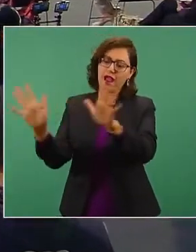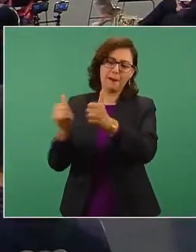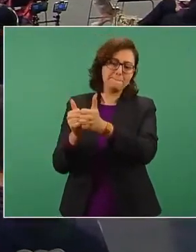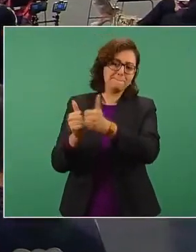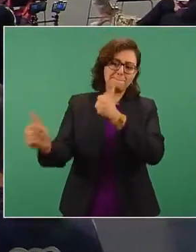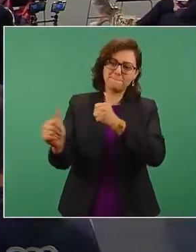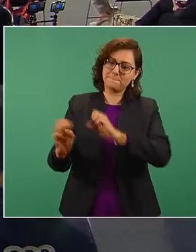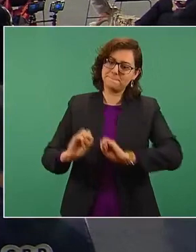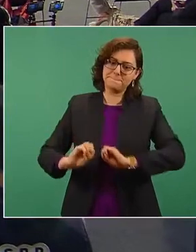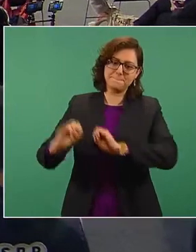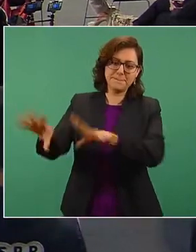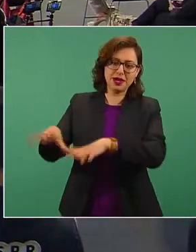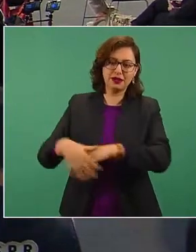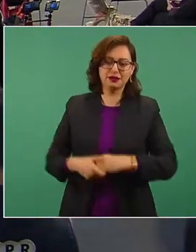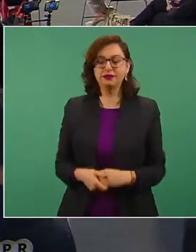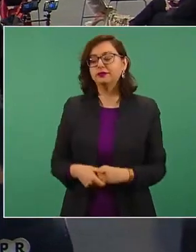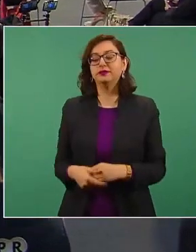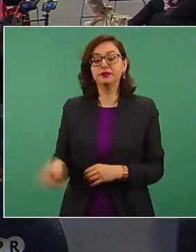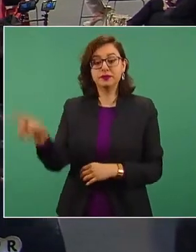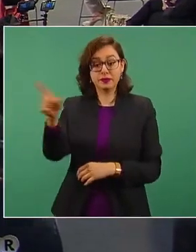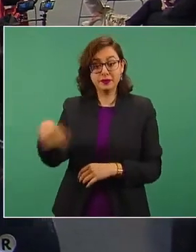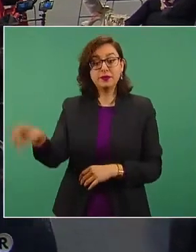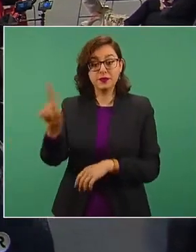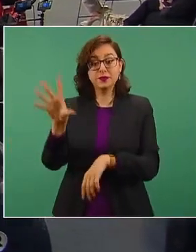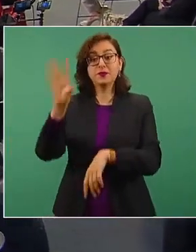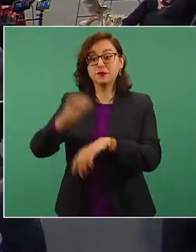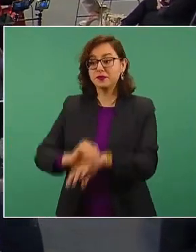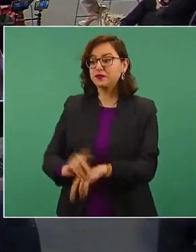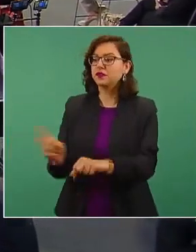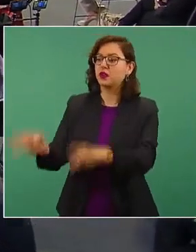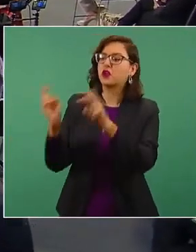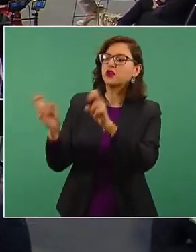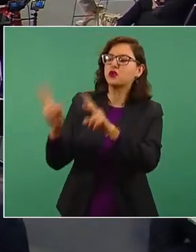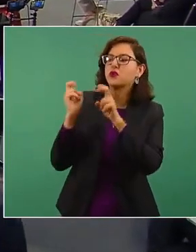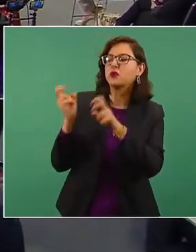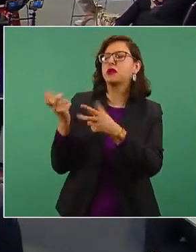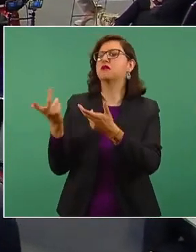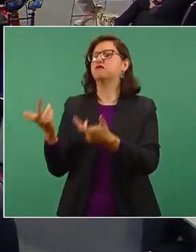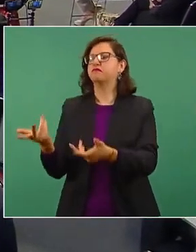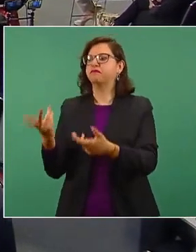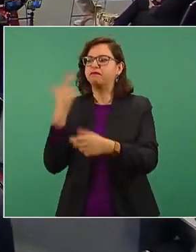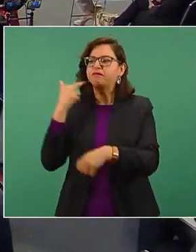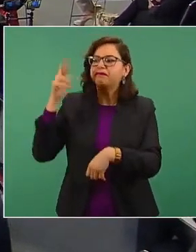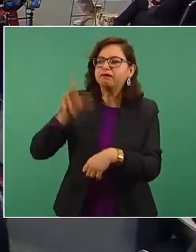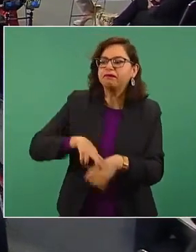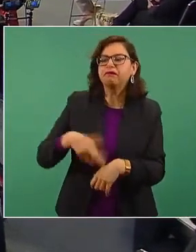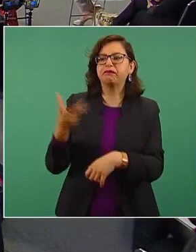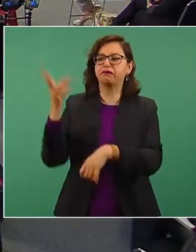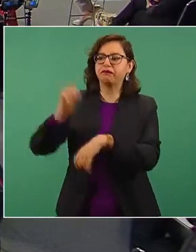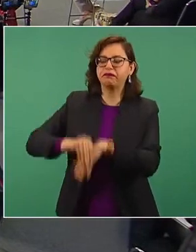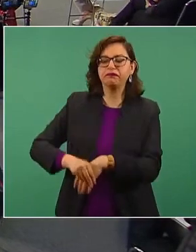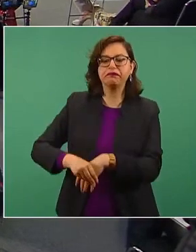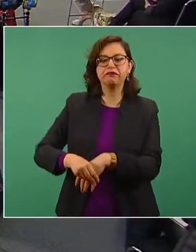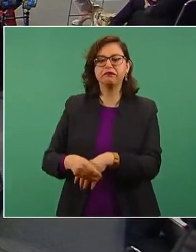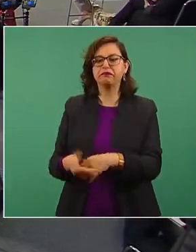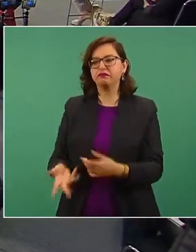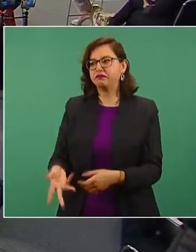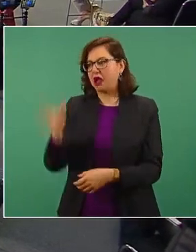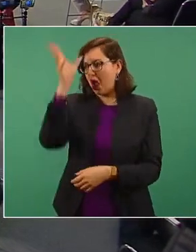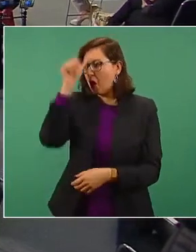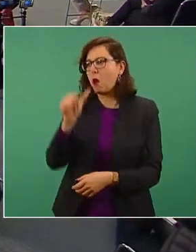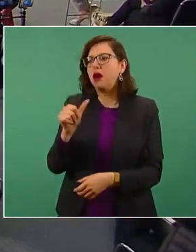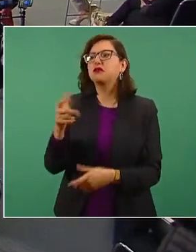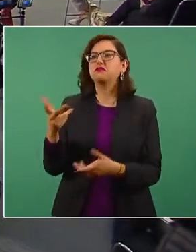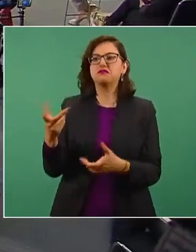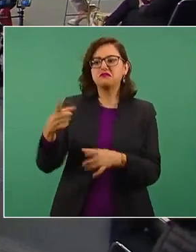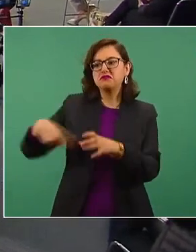que se dedicaban a saquear, a robar, y eso los trae muy molestos. El pacto de no cobrarles